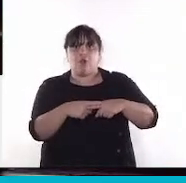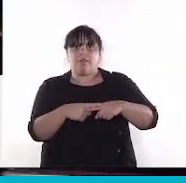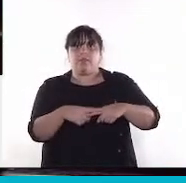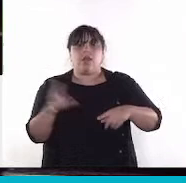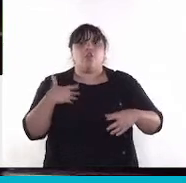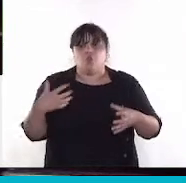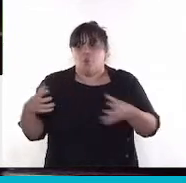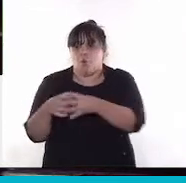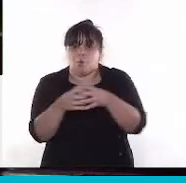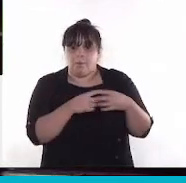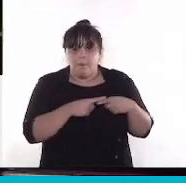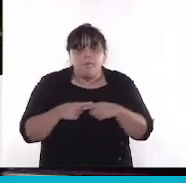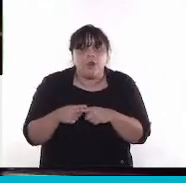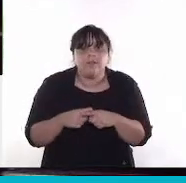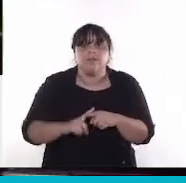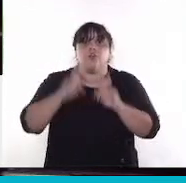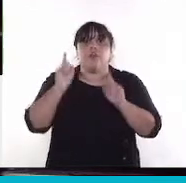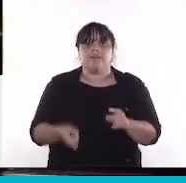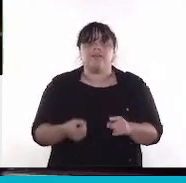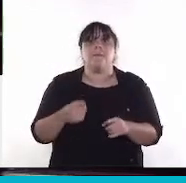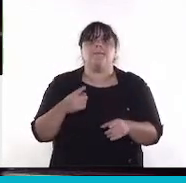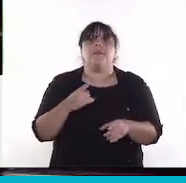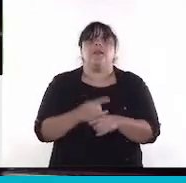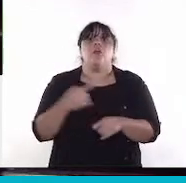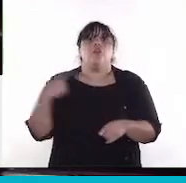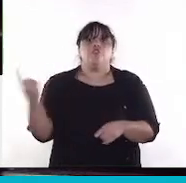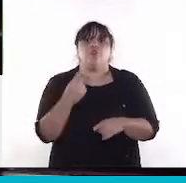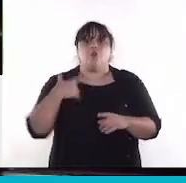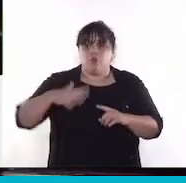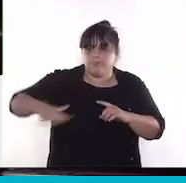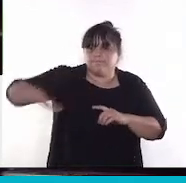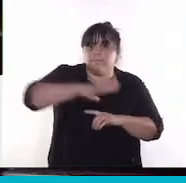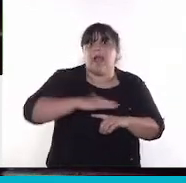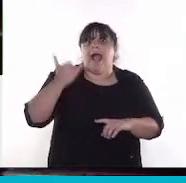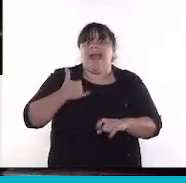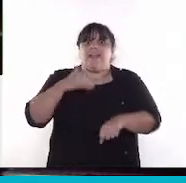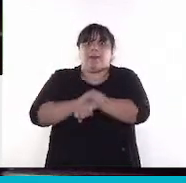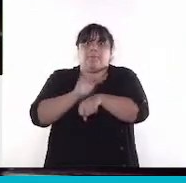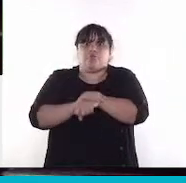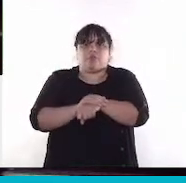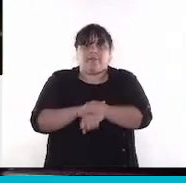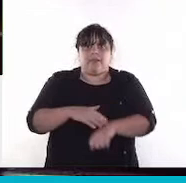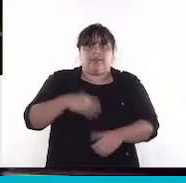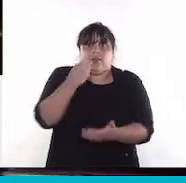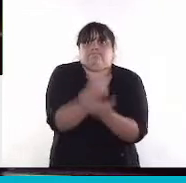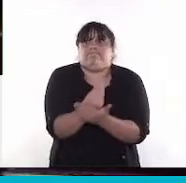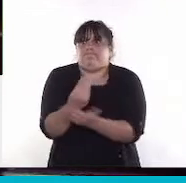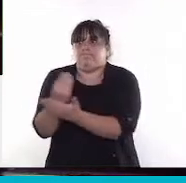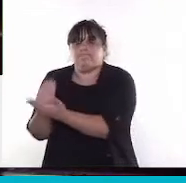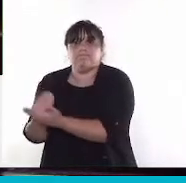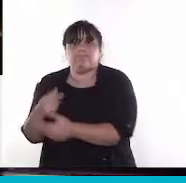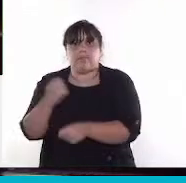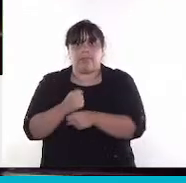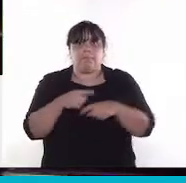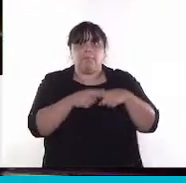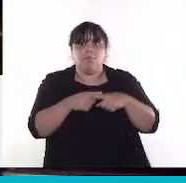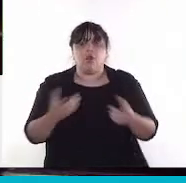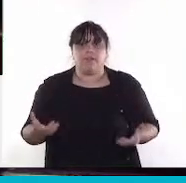partidos políticos y a los que coyunturalmente tenemos responsabilidad de ocupar espacios de representación.